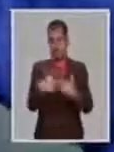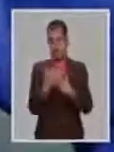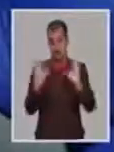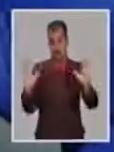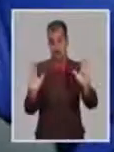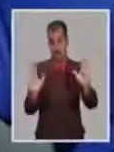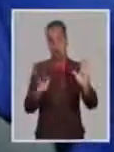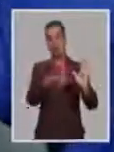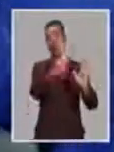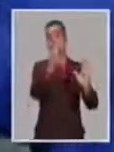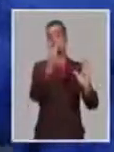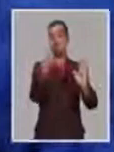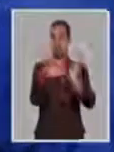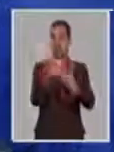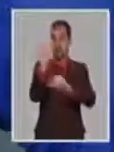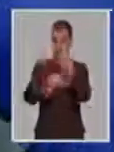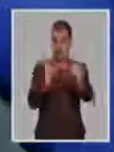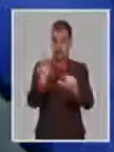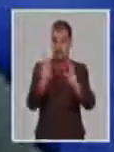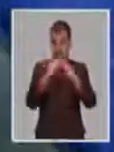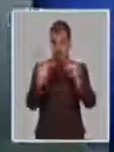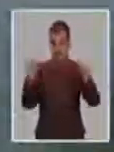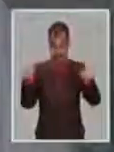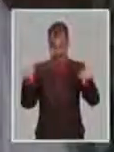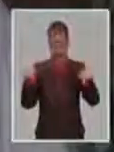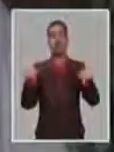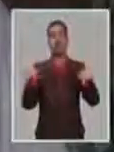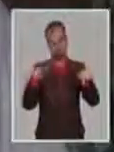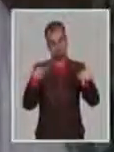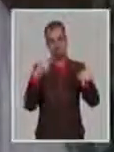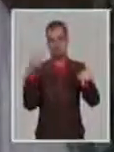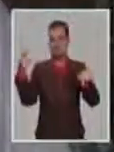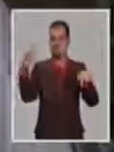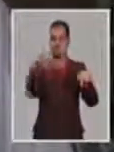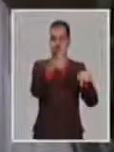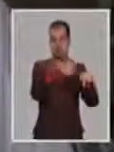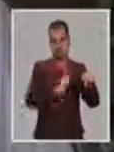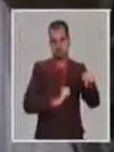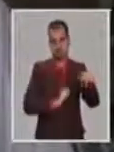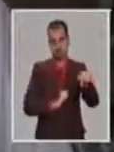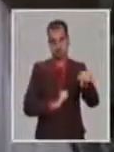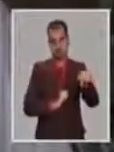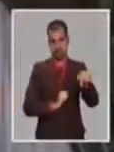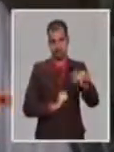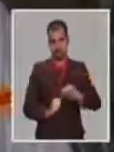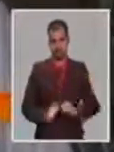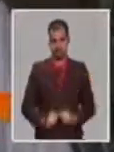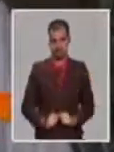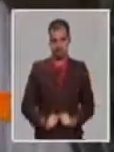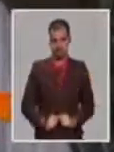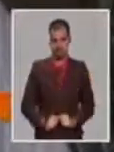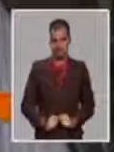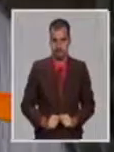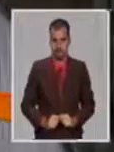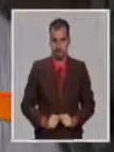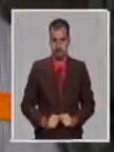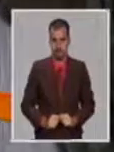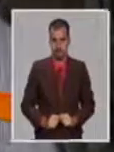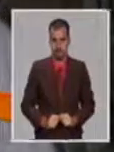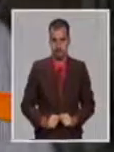dosis 42.000 cubanos de estos territorios. Se han creado facilidades